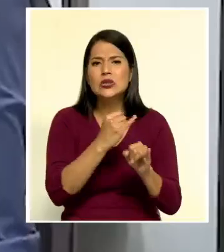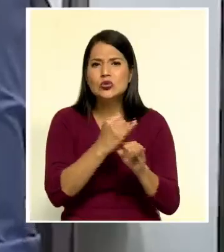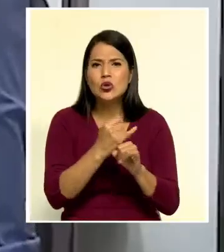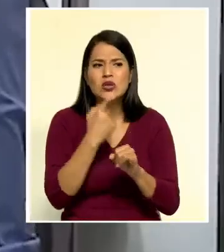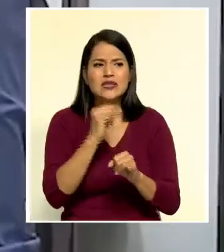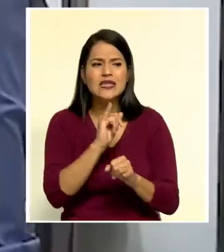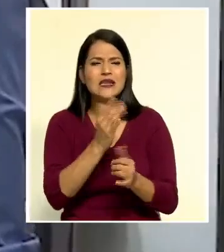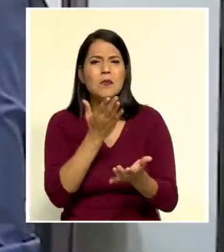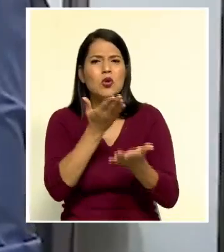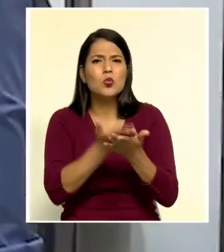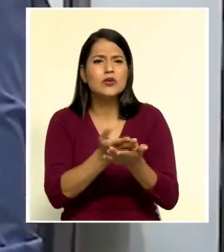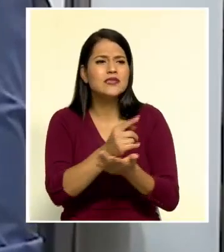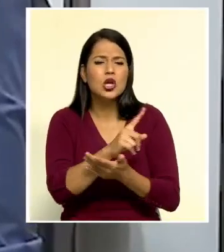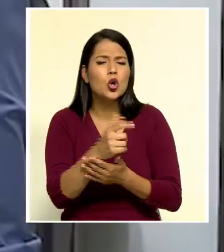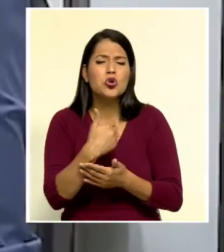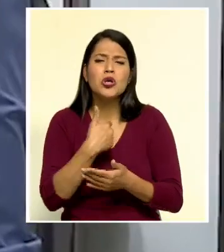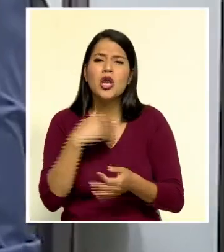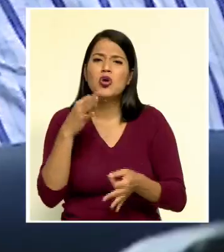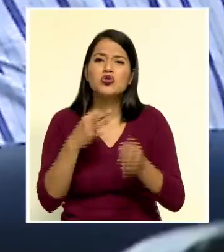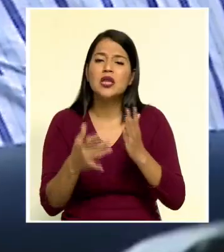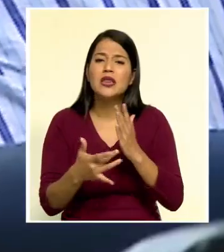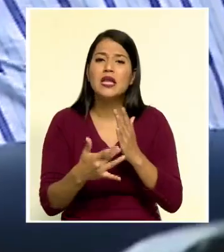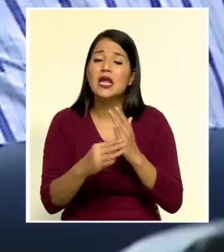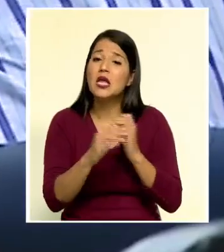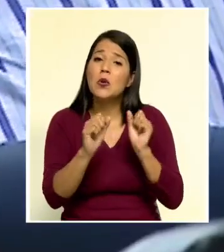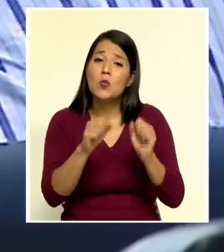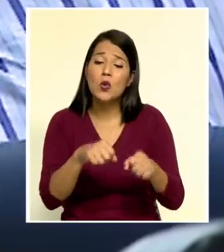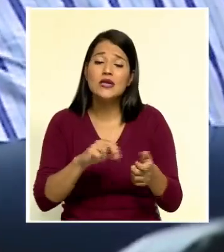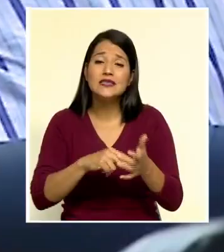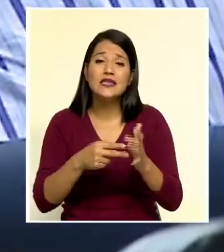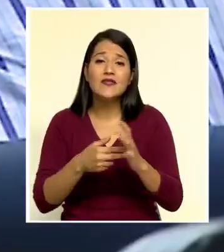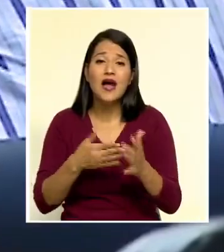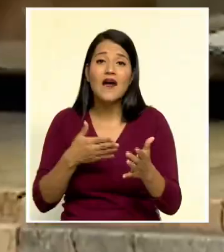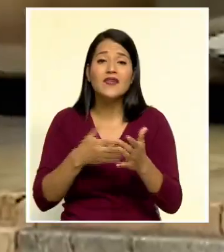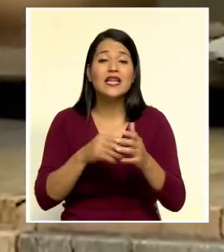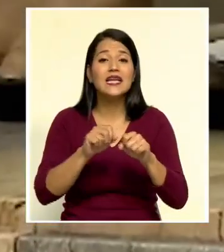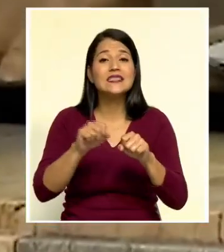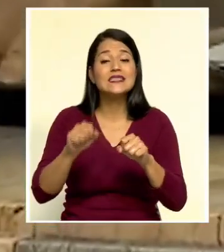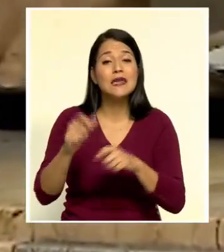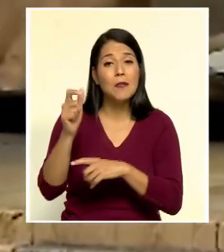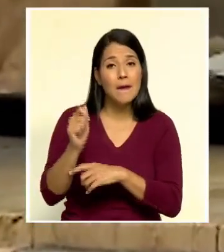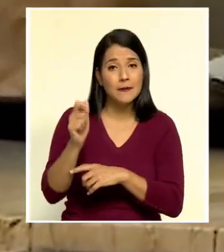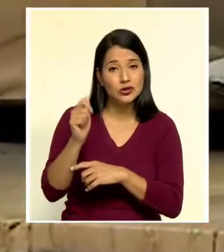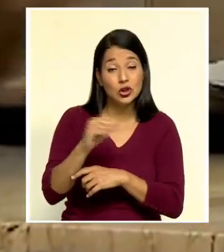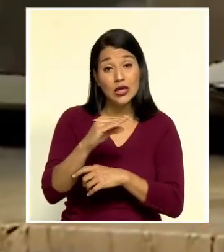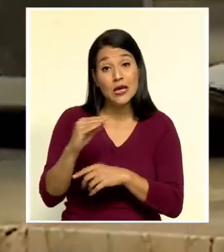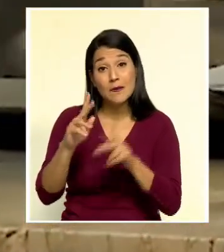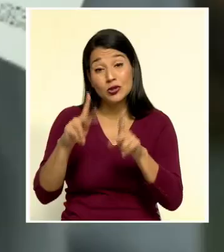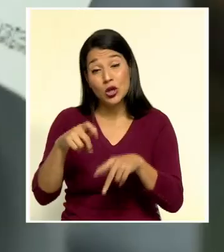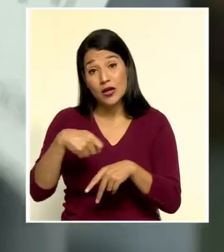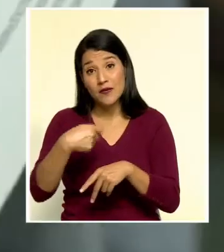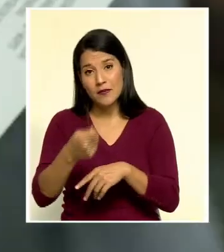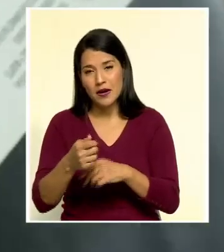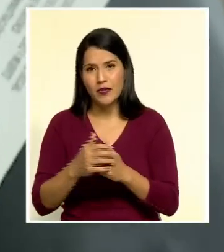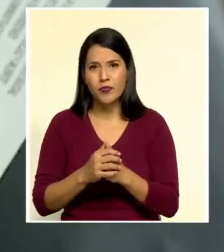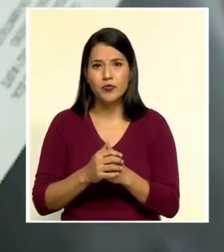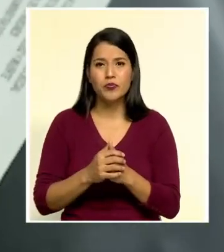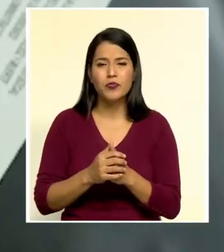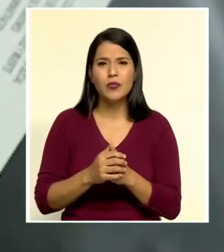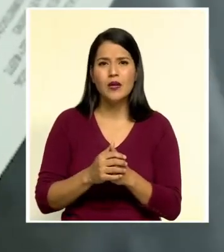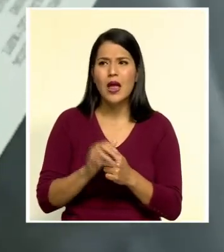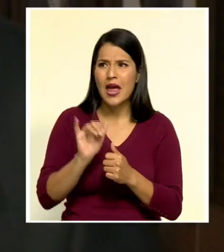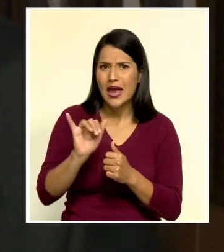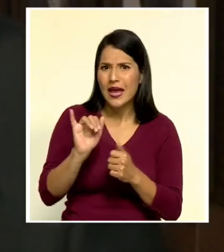sustento técnico y podría provocar un perjuicio en el régimen obligatorio de pensiones y en los cotizantes. Prematura, él mismo confesó